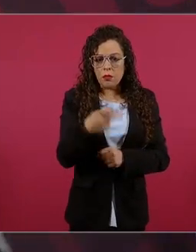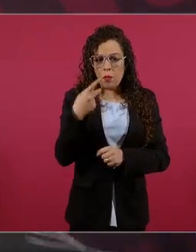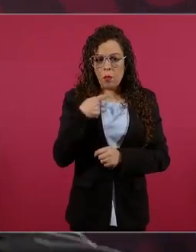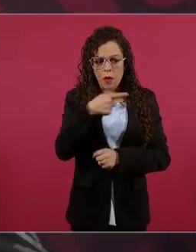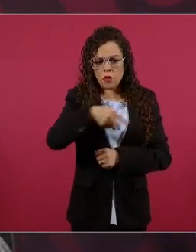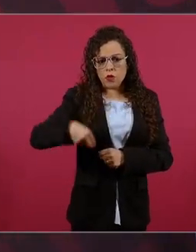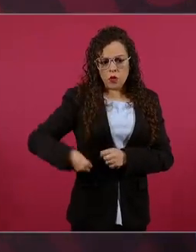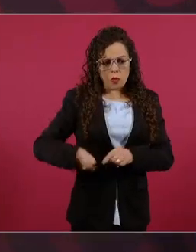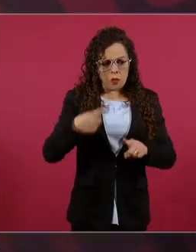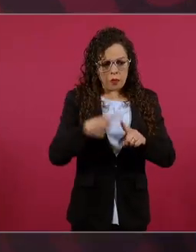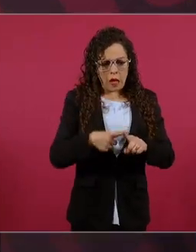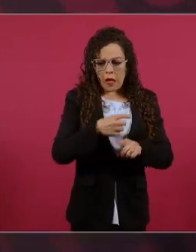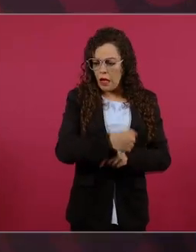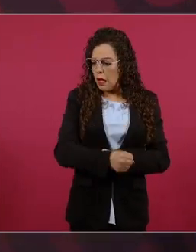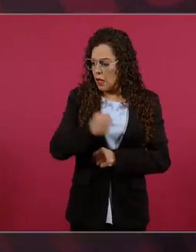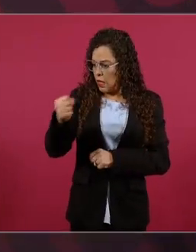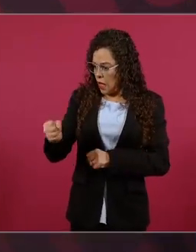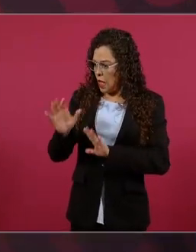otorga impunidad.